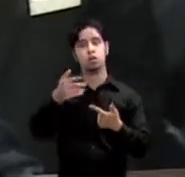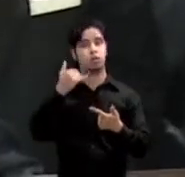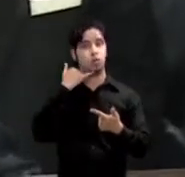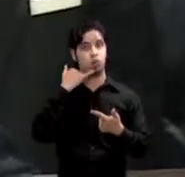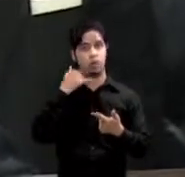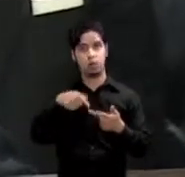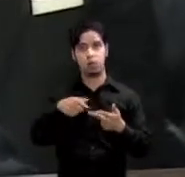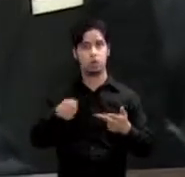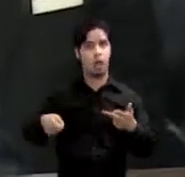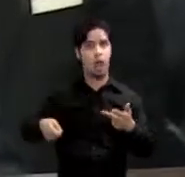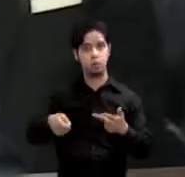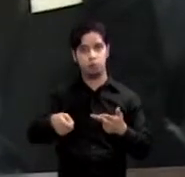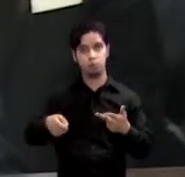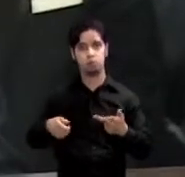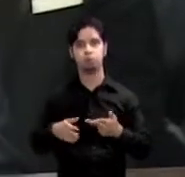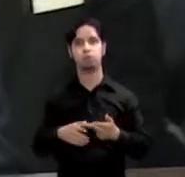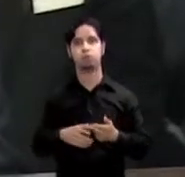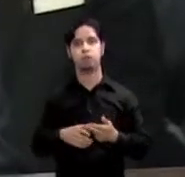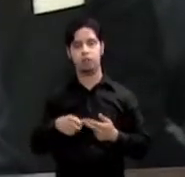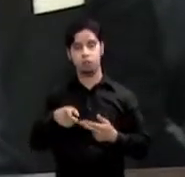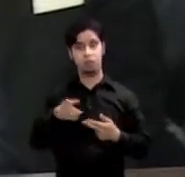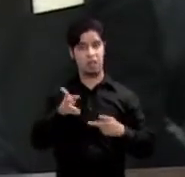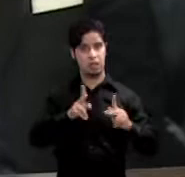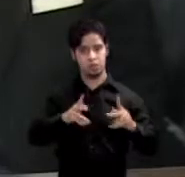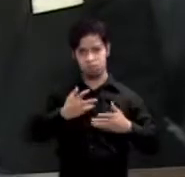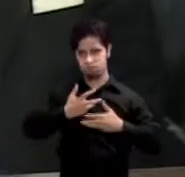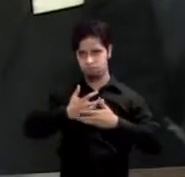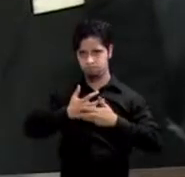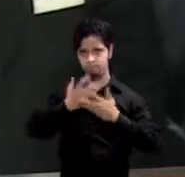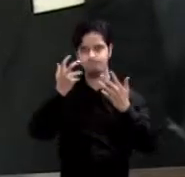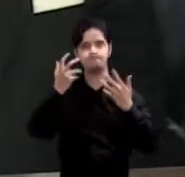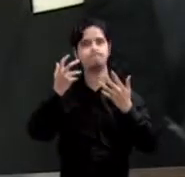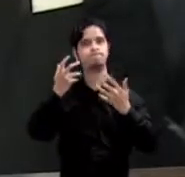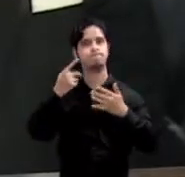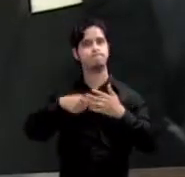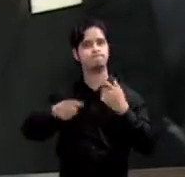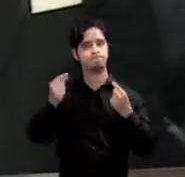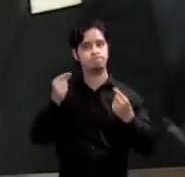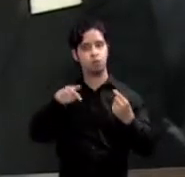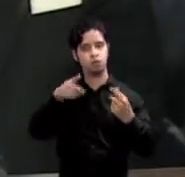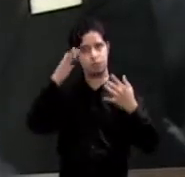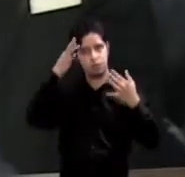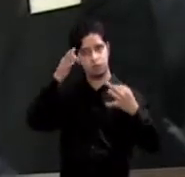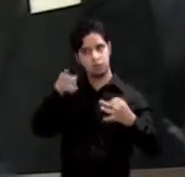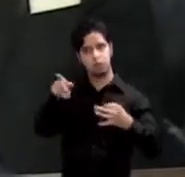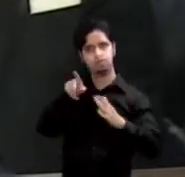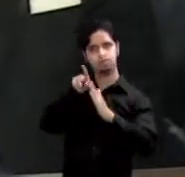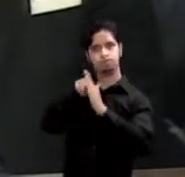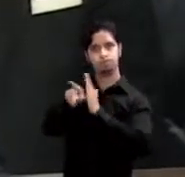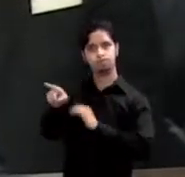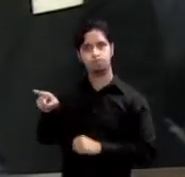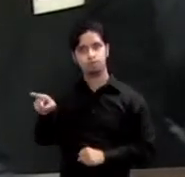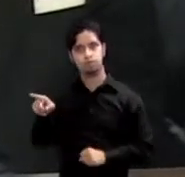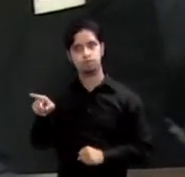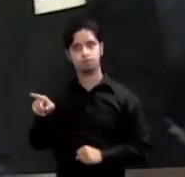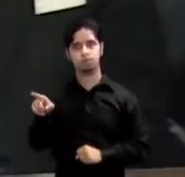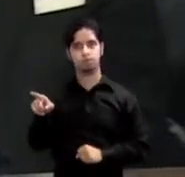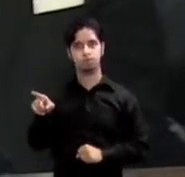Esto enfureció tanto a los acusados que decidieron hacer que lo mataran.